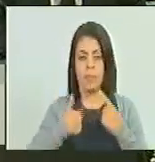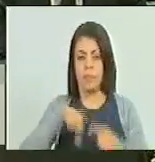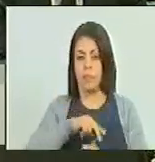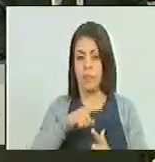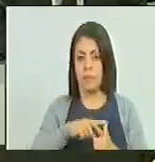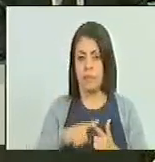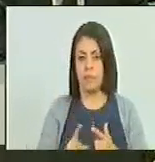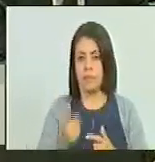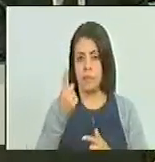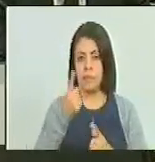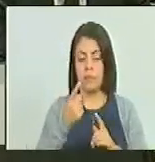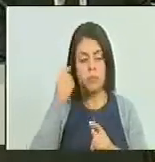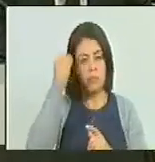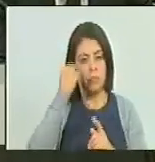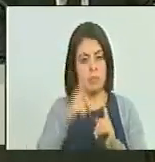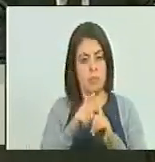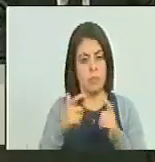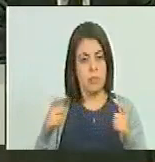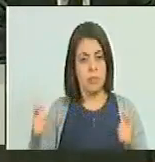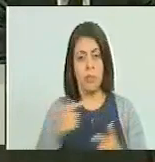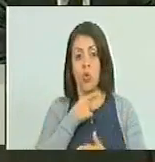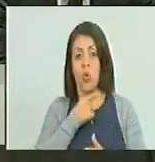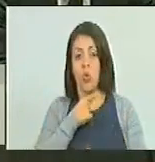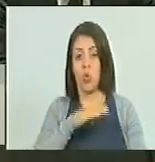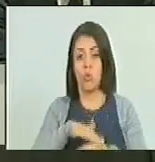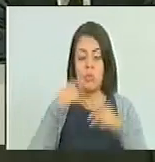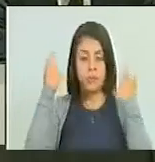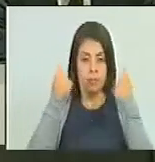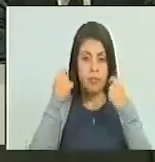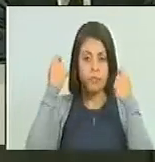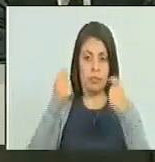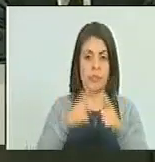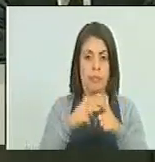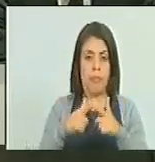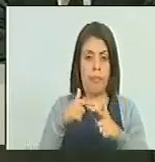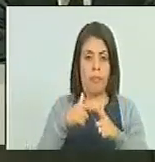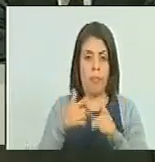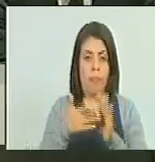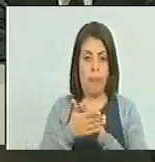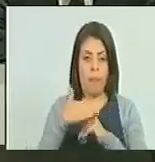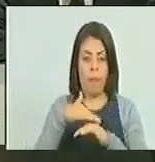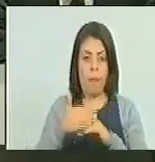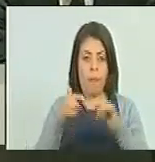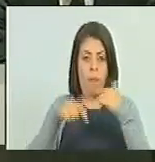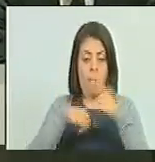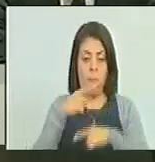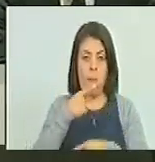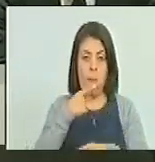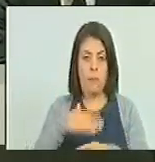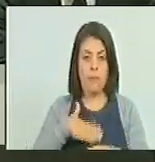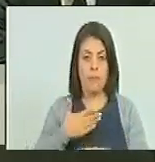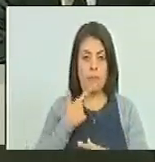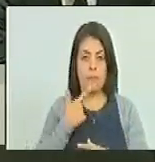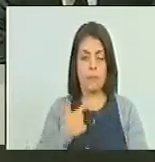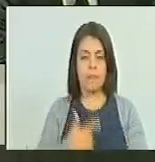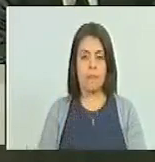nuestro sentimiento, nuestro agrado, porque se celebra estas hermosas danzas. Debo decirlo